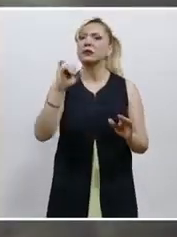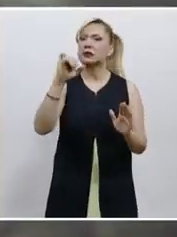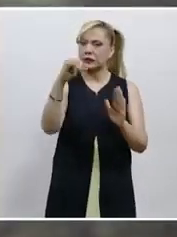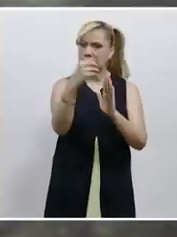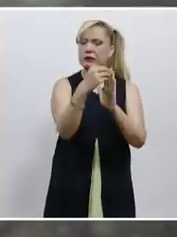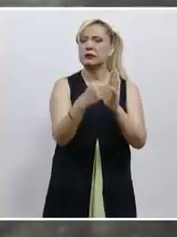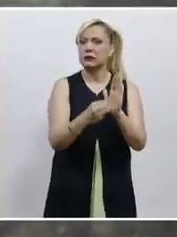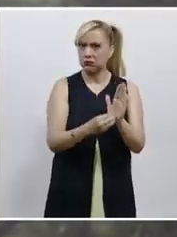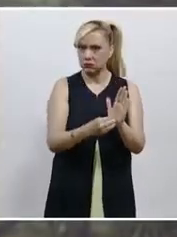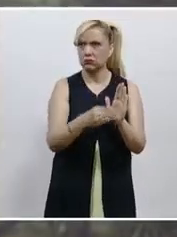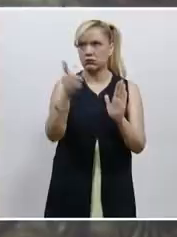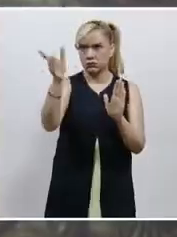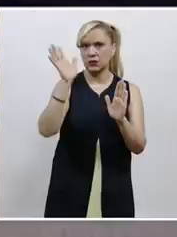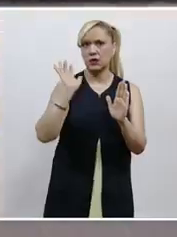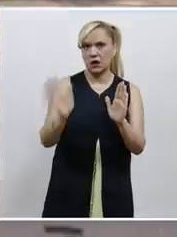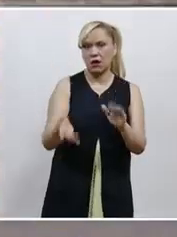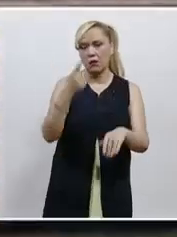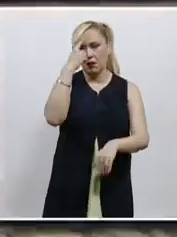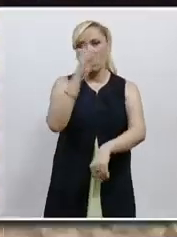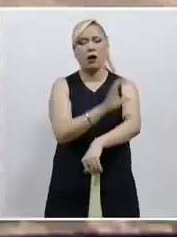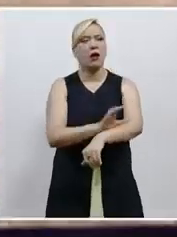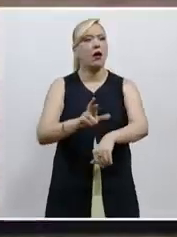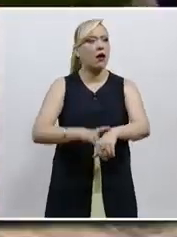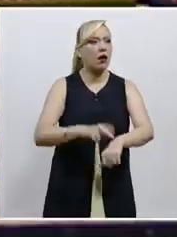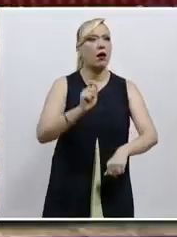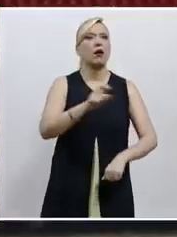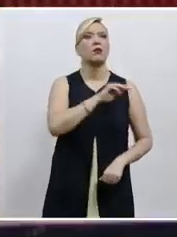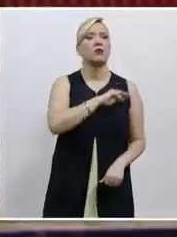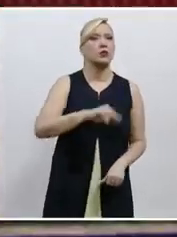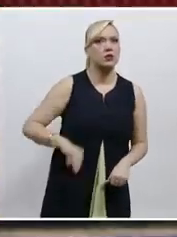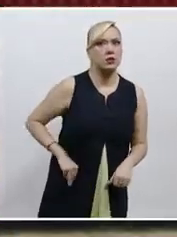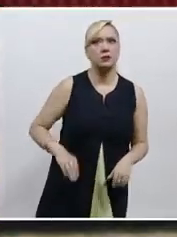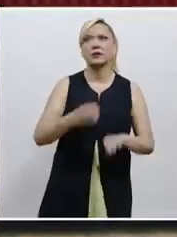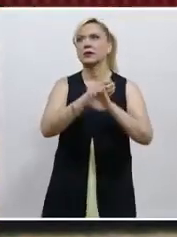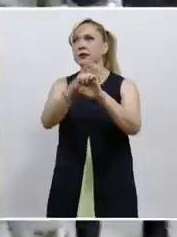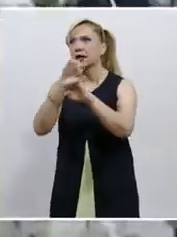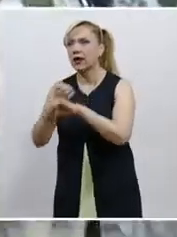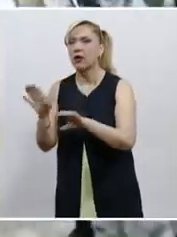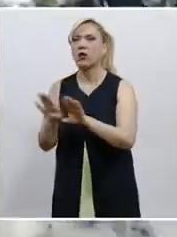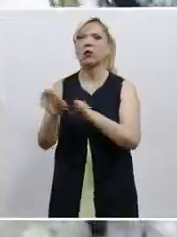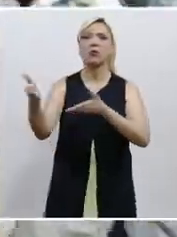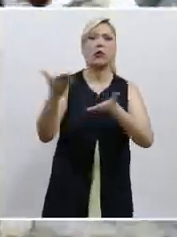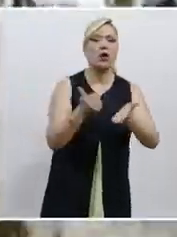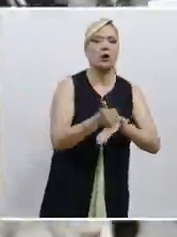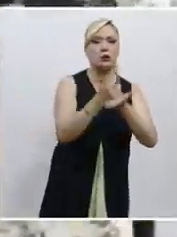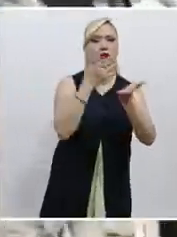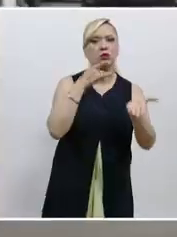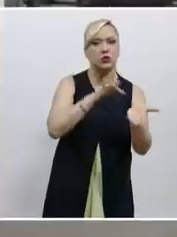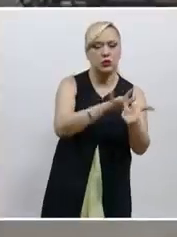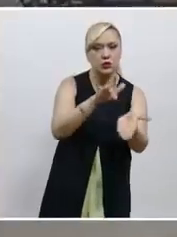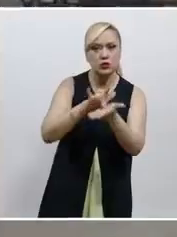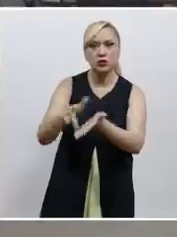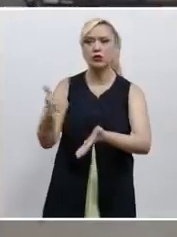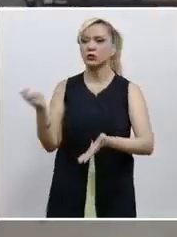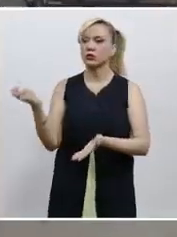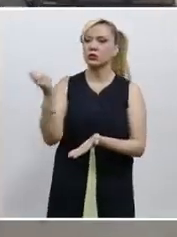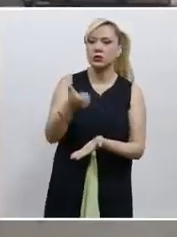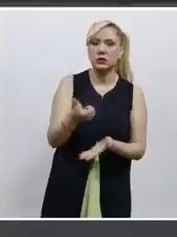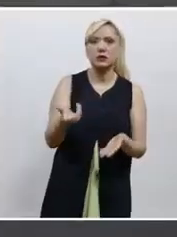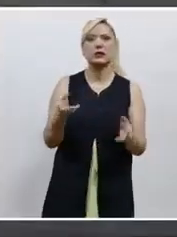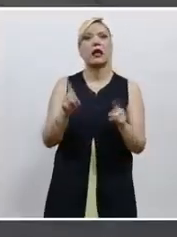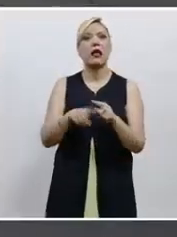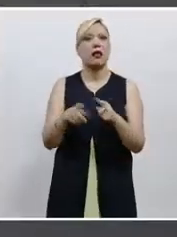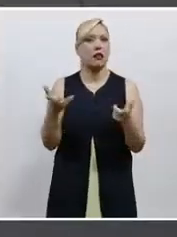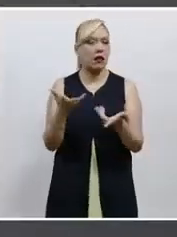su coordinación con cuerpos de seguridad estatales y municipales, la manera que serán financiadas las operaciones de apoyo y las medidas de